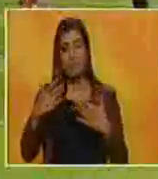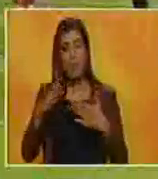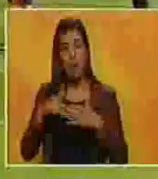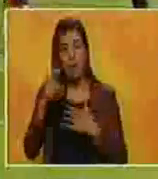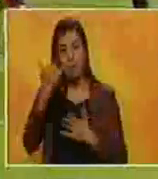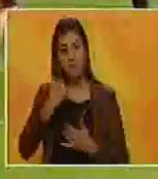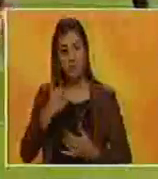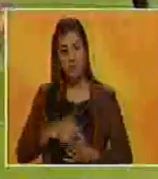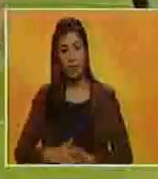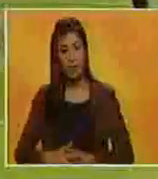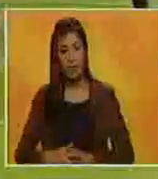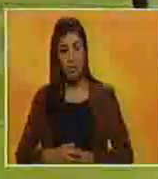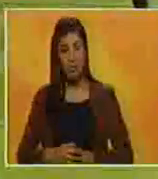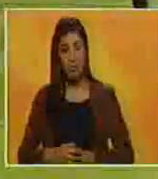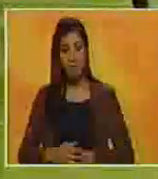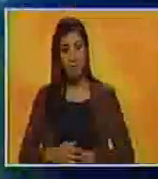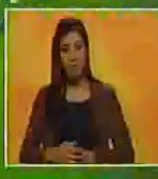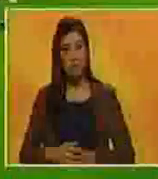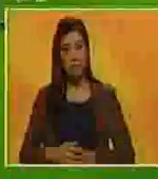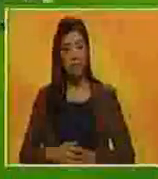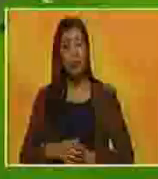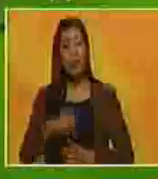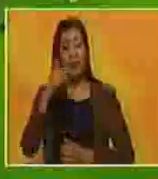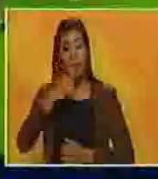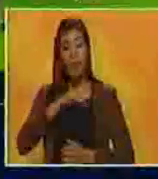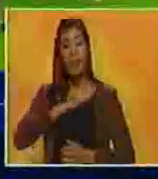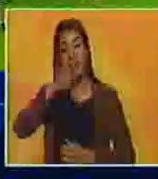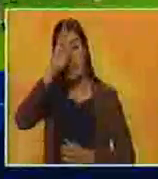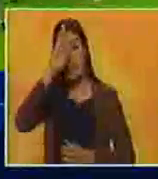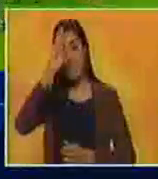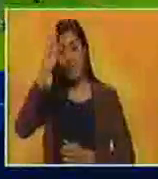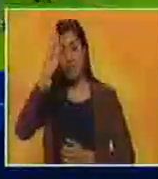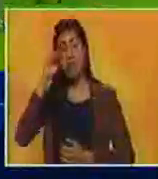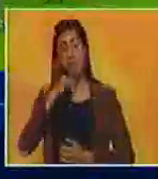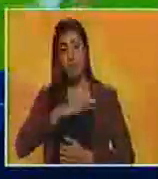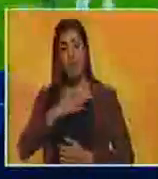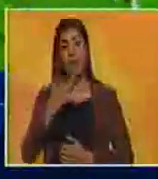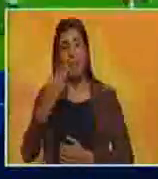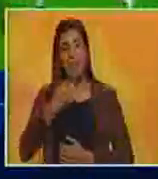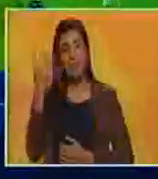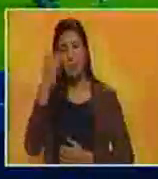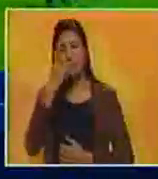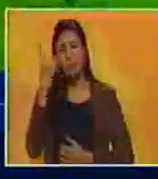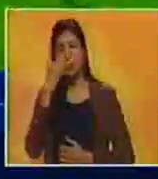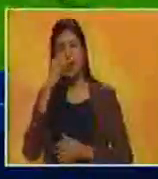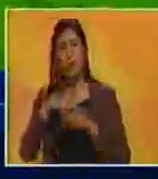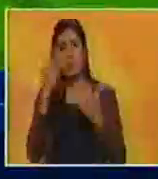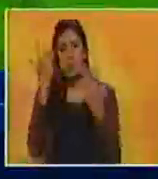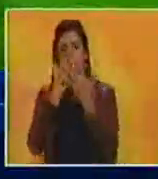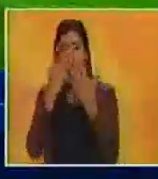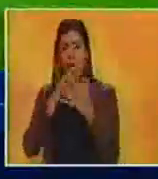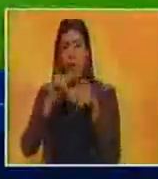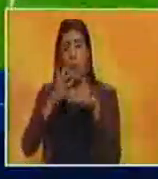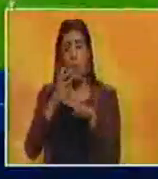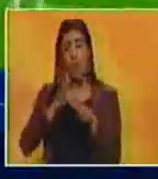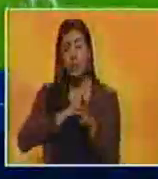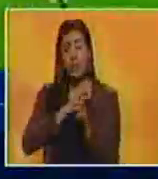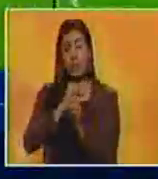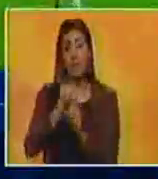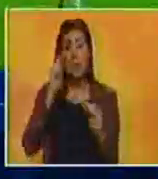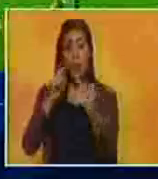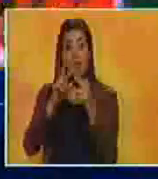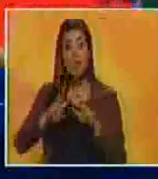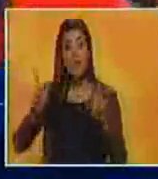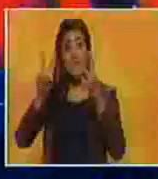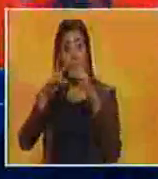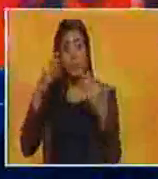por el United. Un Real Madrid de Santiago Solari con muchas dudas respecto a su juego espera encontrarse con una